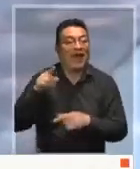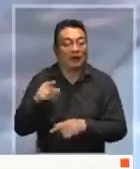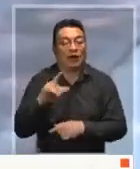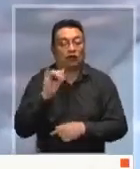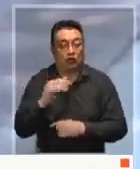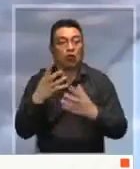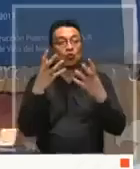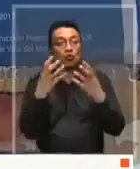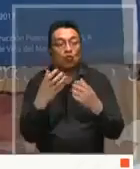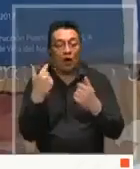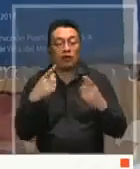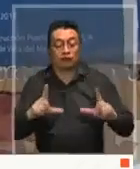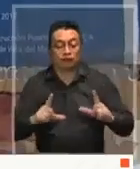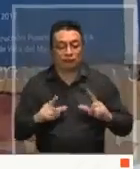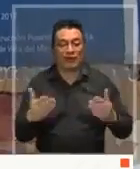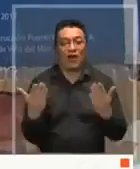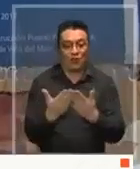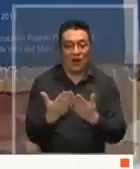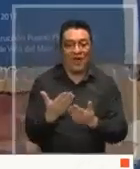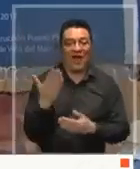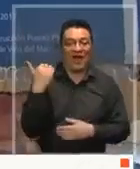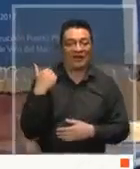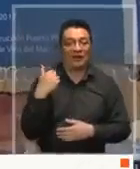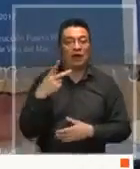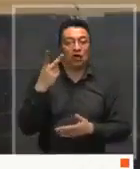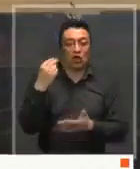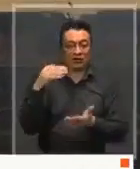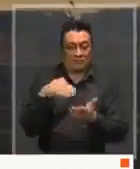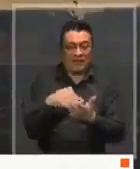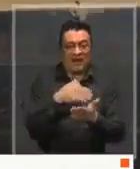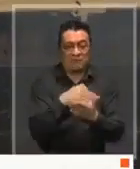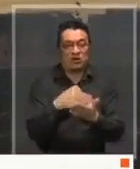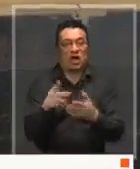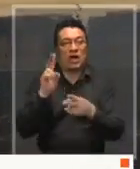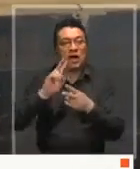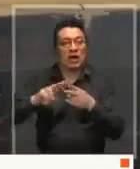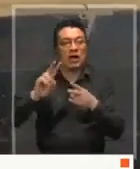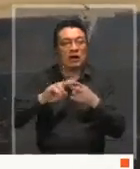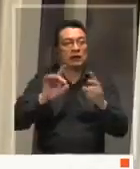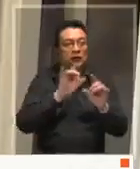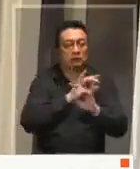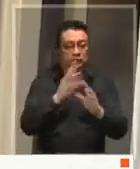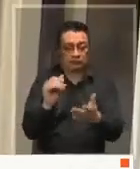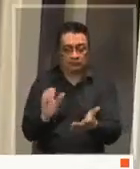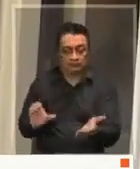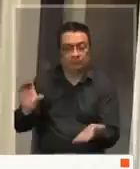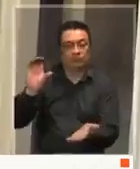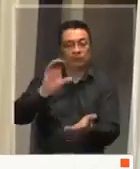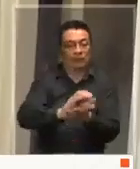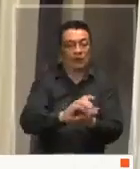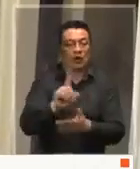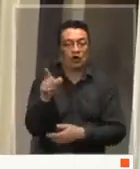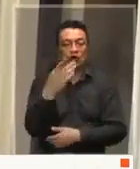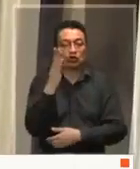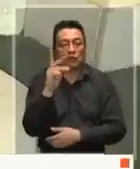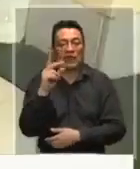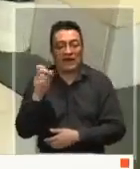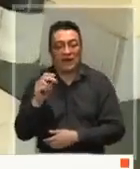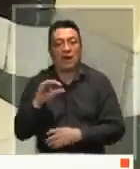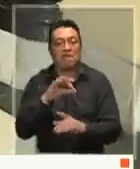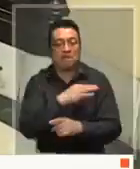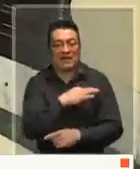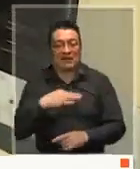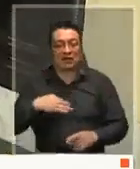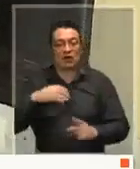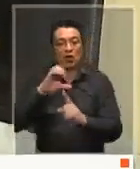graduaciones, de los colegios. Más de 12.000 millones de pesos costó su restauración, recursos asignados por la Subdere, el Ministerio de las Culturas,